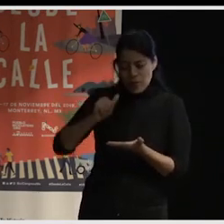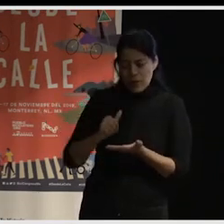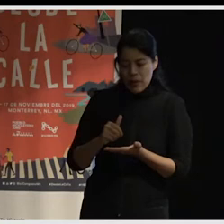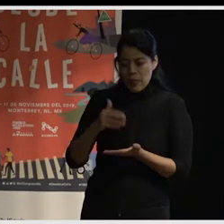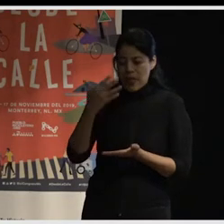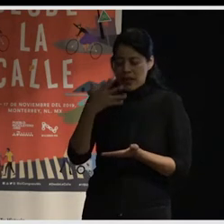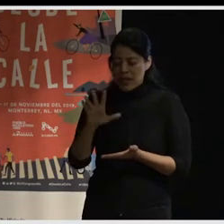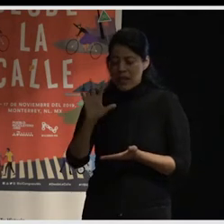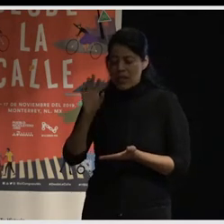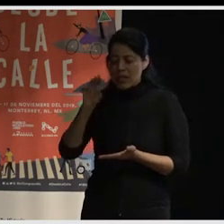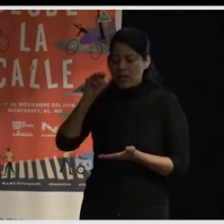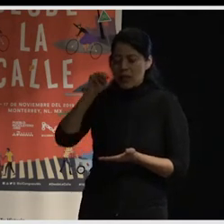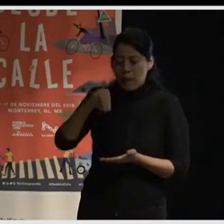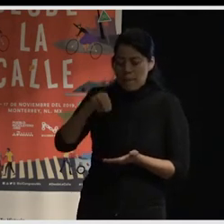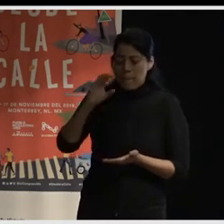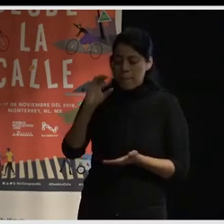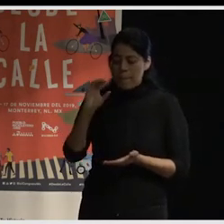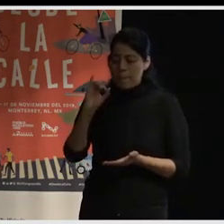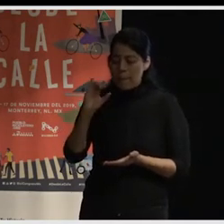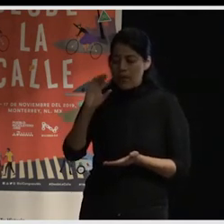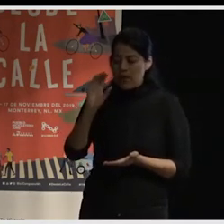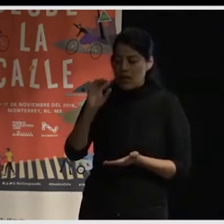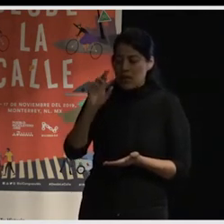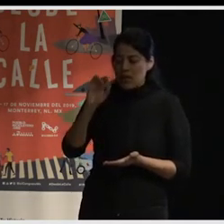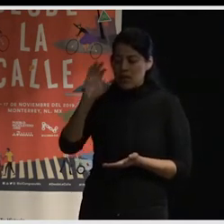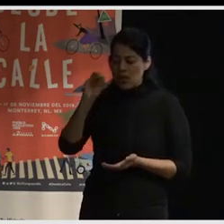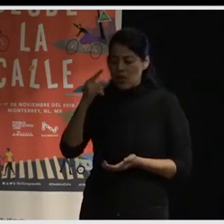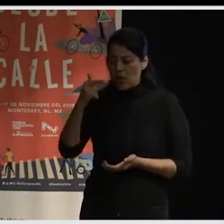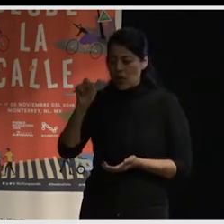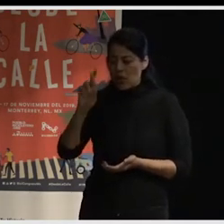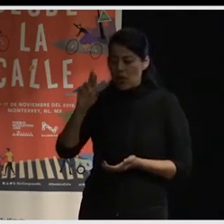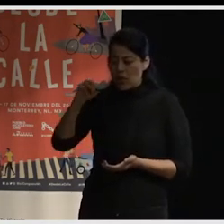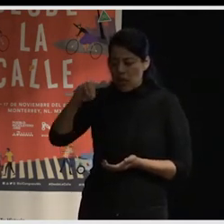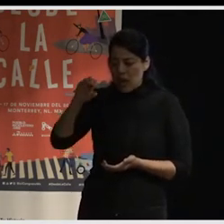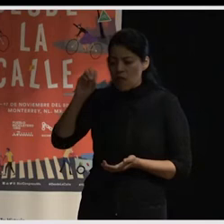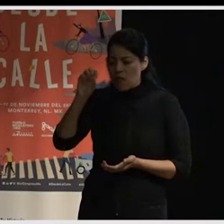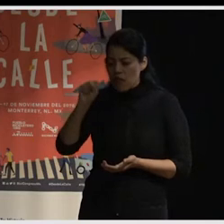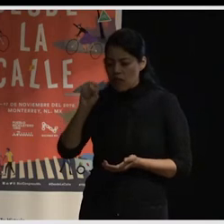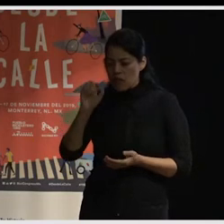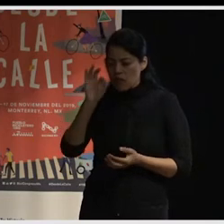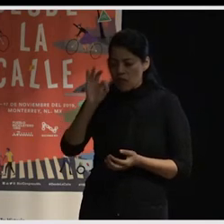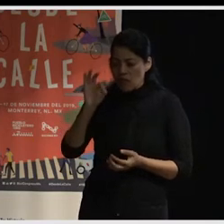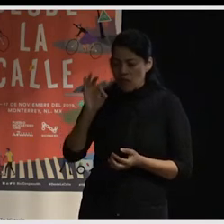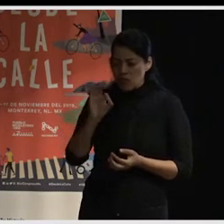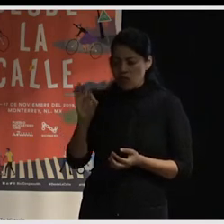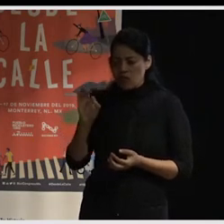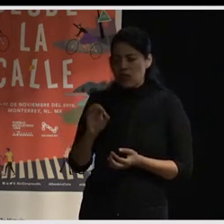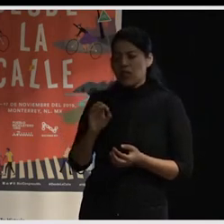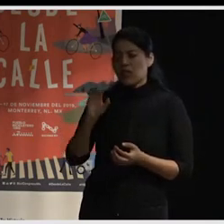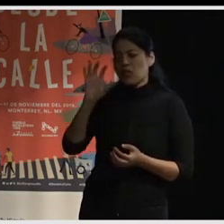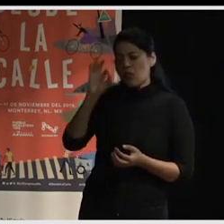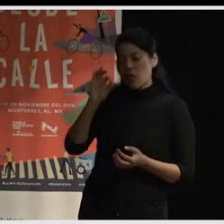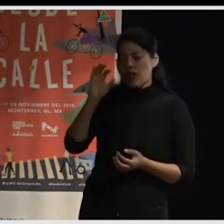microgramos con una concentración de 50 microgramos por metro cúbico 40